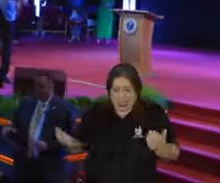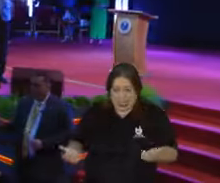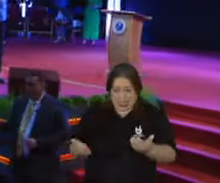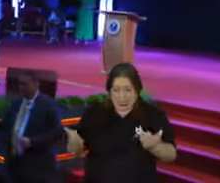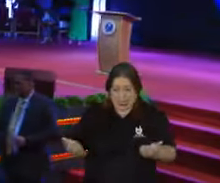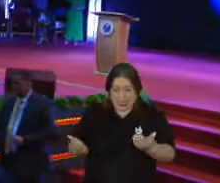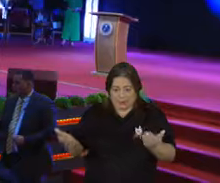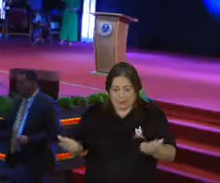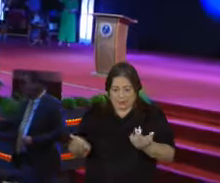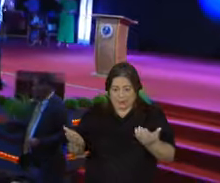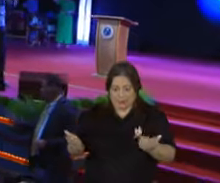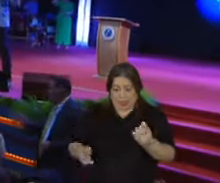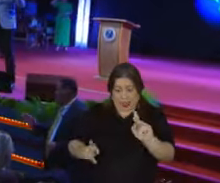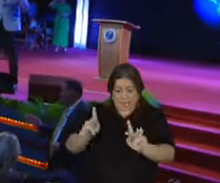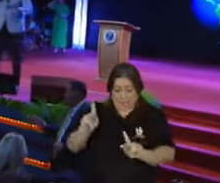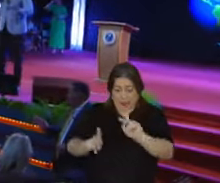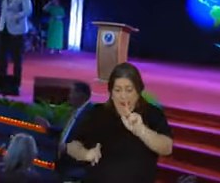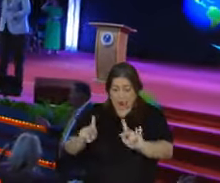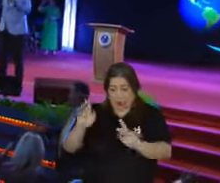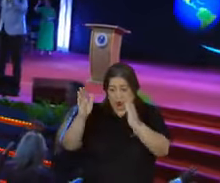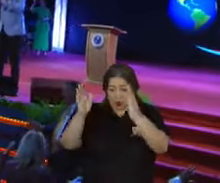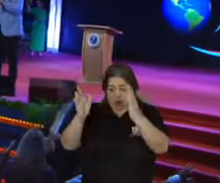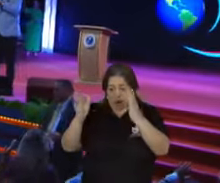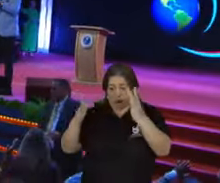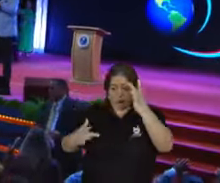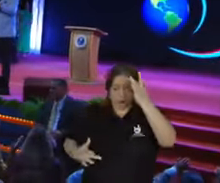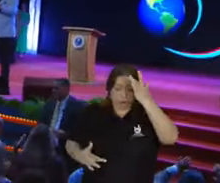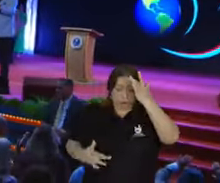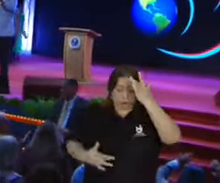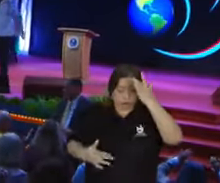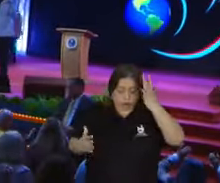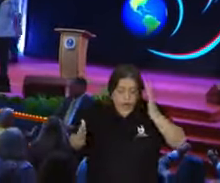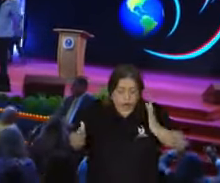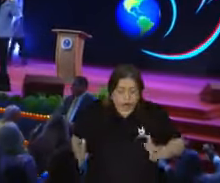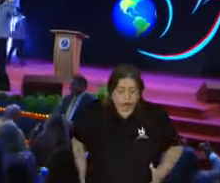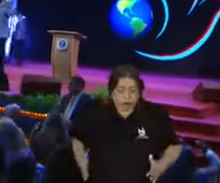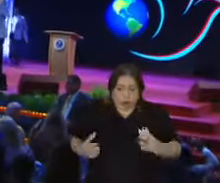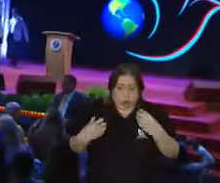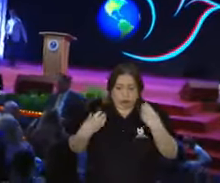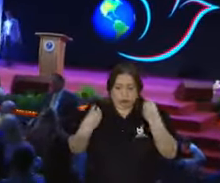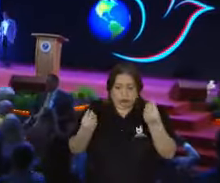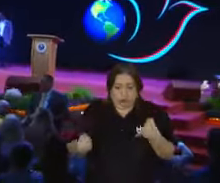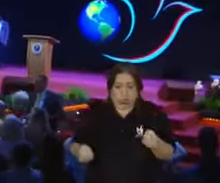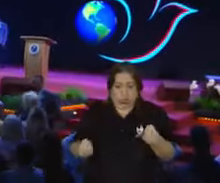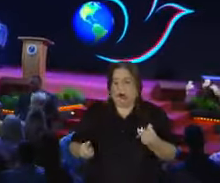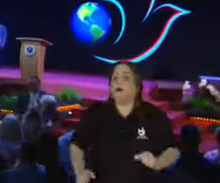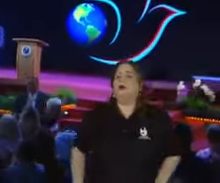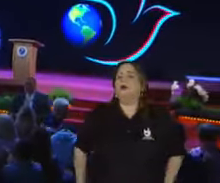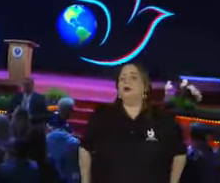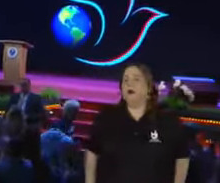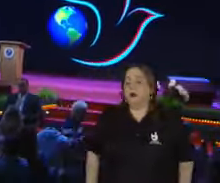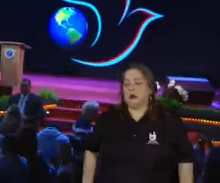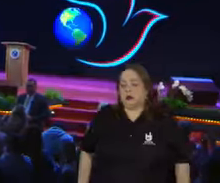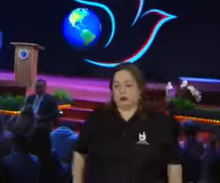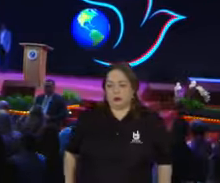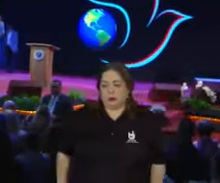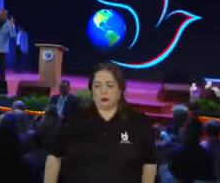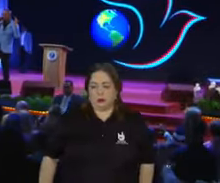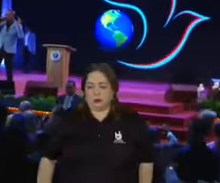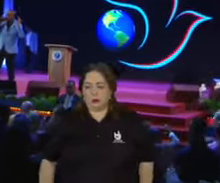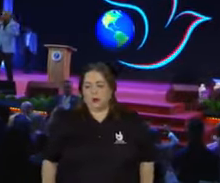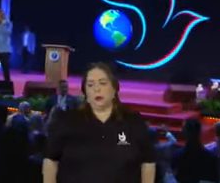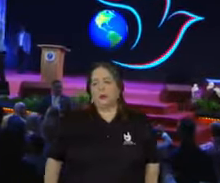que creen, hay sanidad para los que creen, en el nombre de Jesús. Sistema, sistema respiratorio,